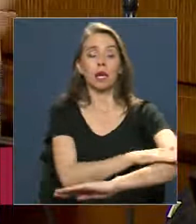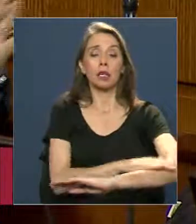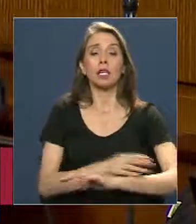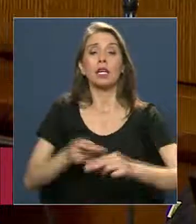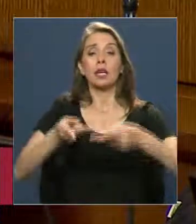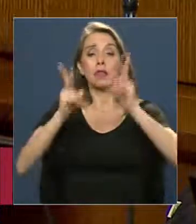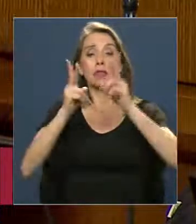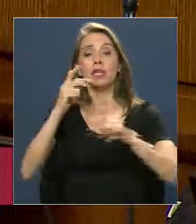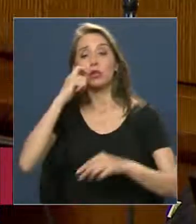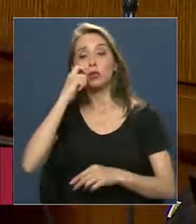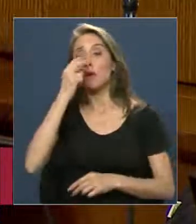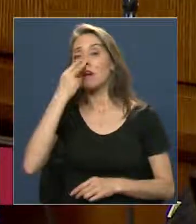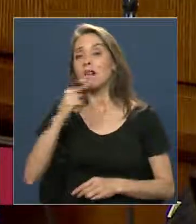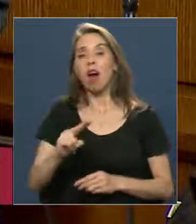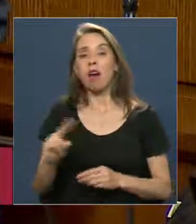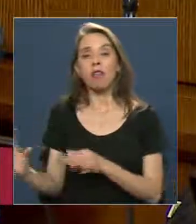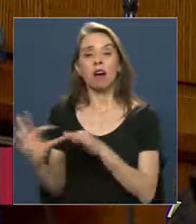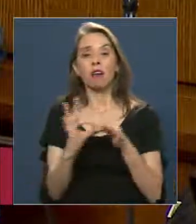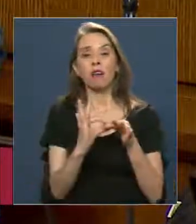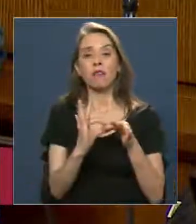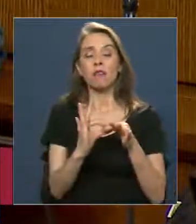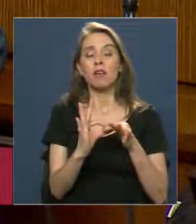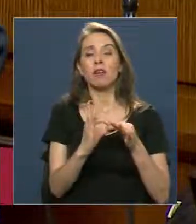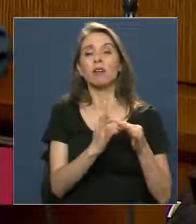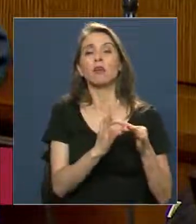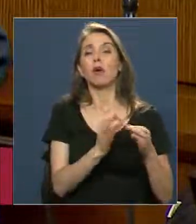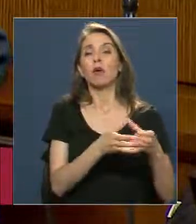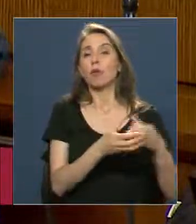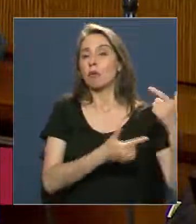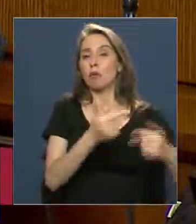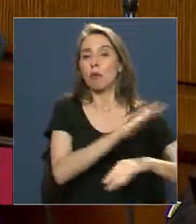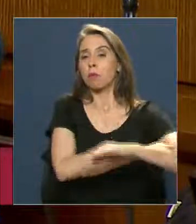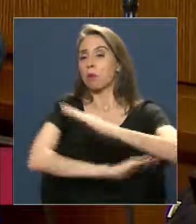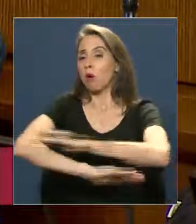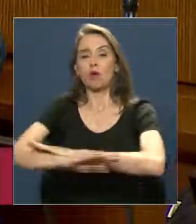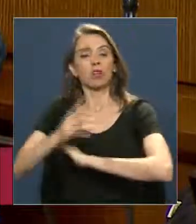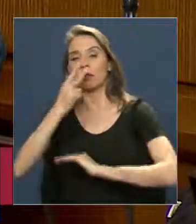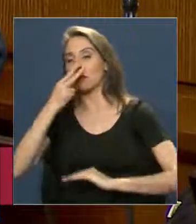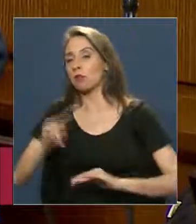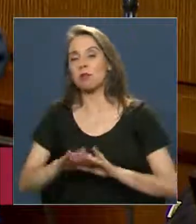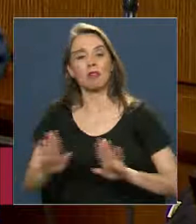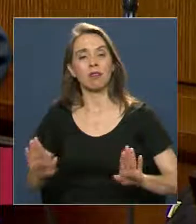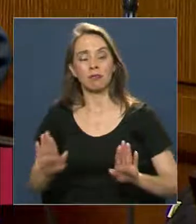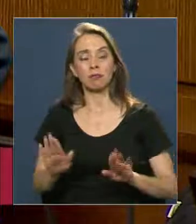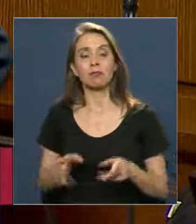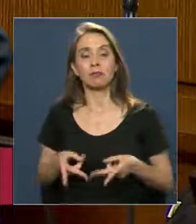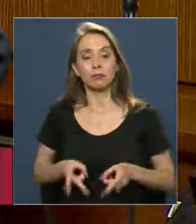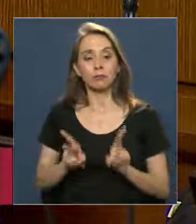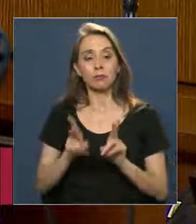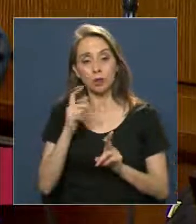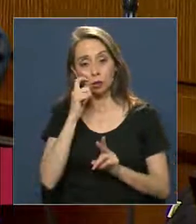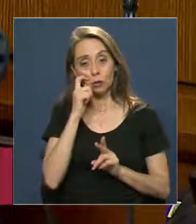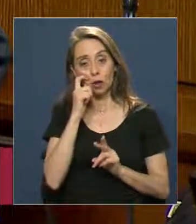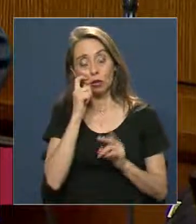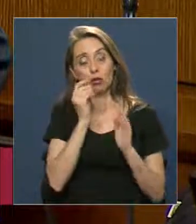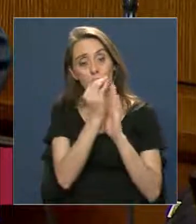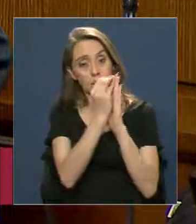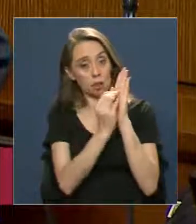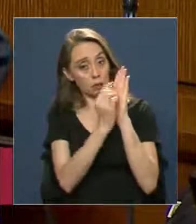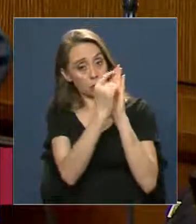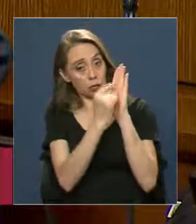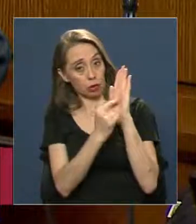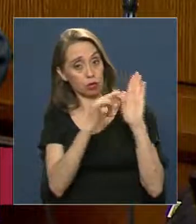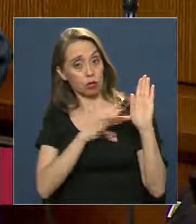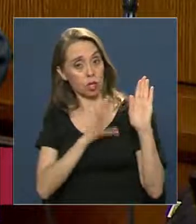humanos no tienen color político, en eso yo coincido, no tienen color político. Y los derechos humanos tenemos que respetarlos en nuestro